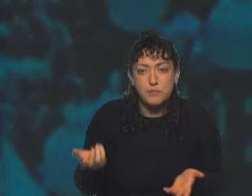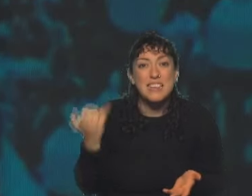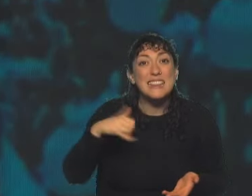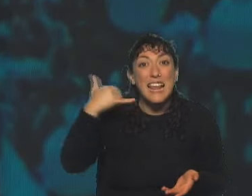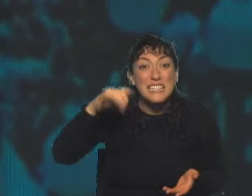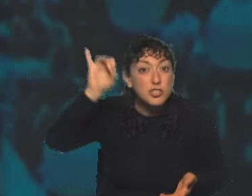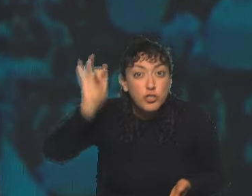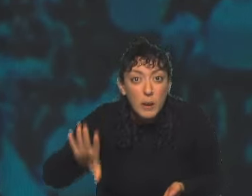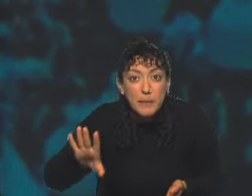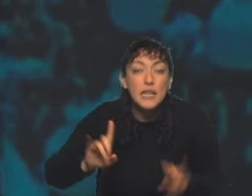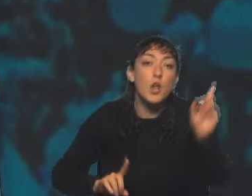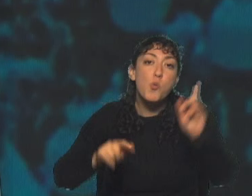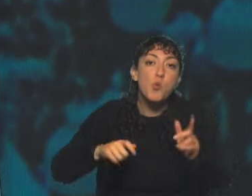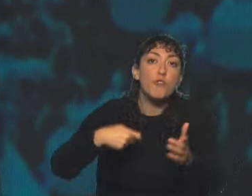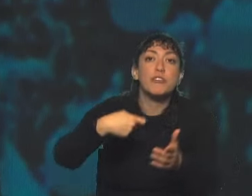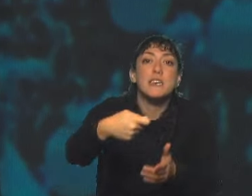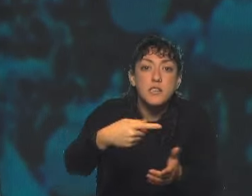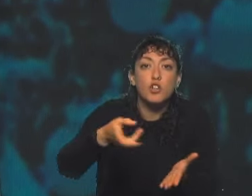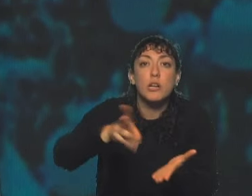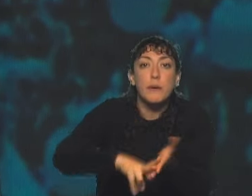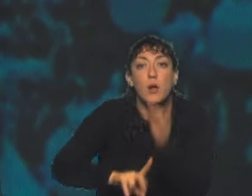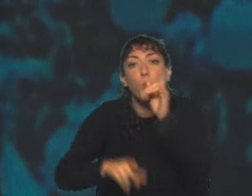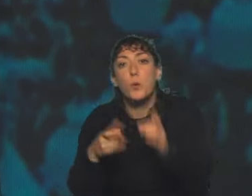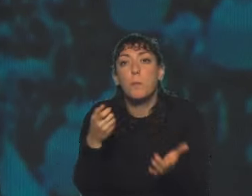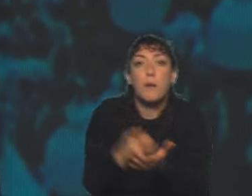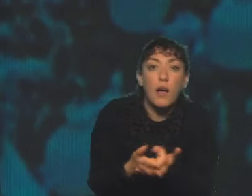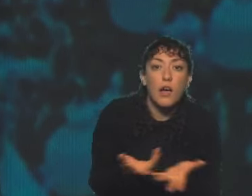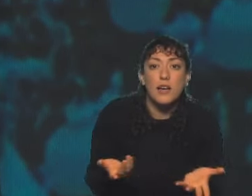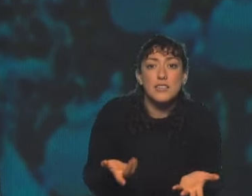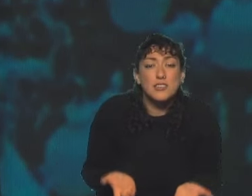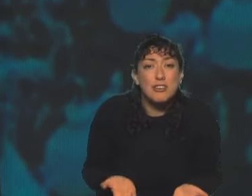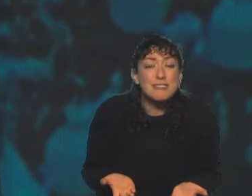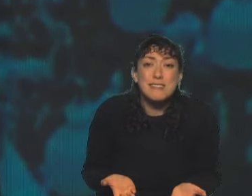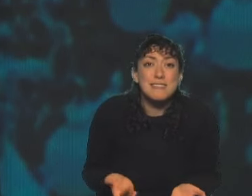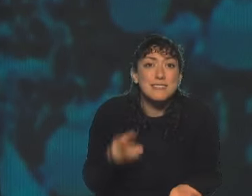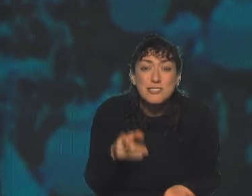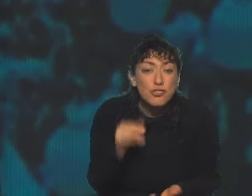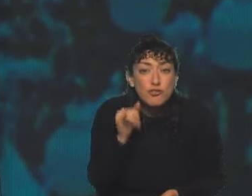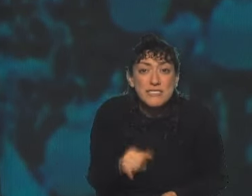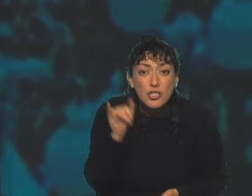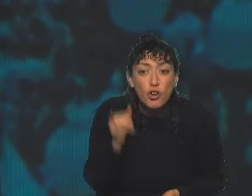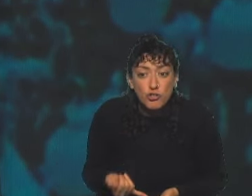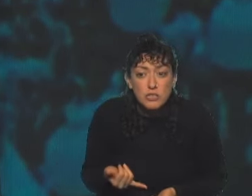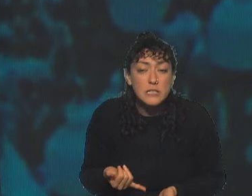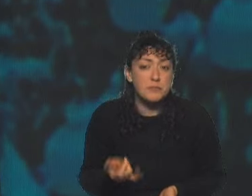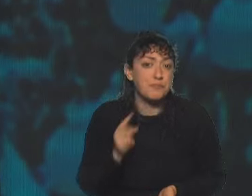Parte que se van a refinanciar y otro que se van a pagar. Entonces, claro, todo eso genera necesariamente una